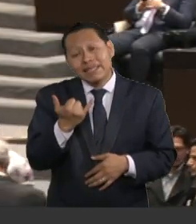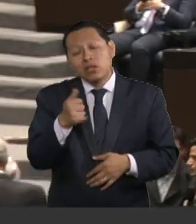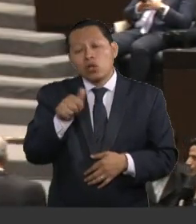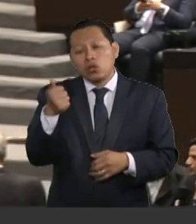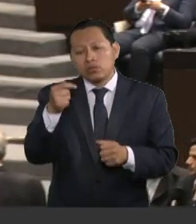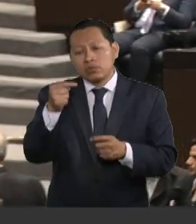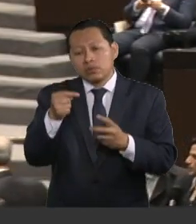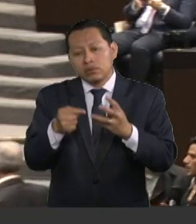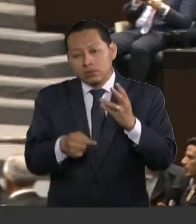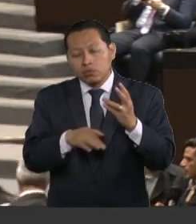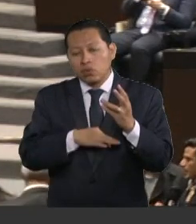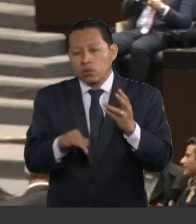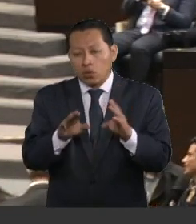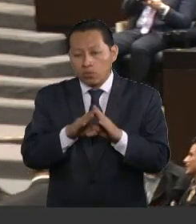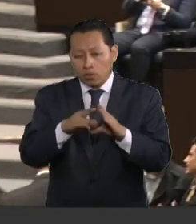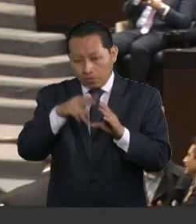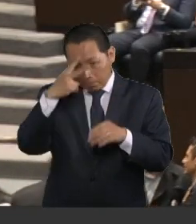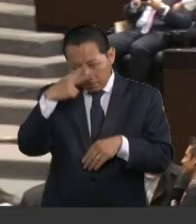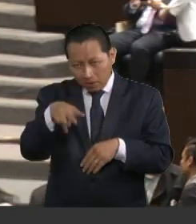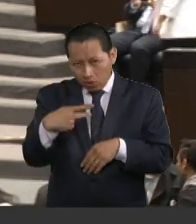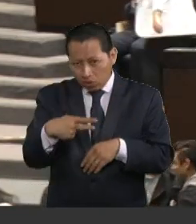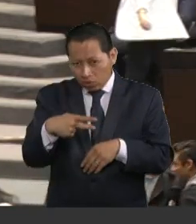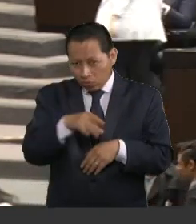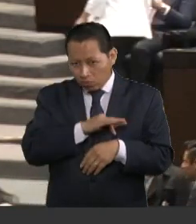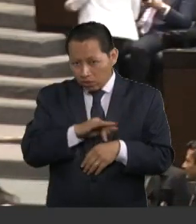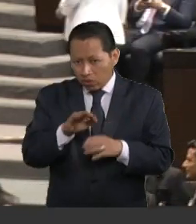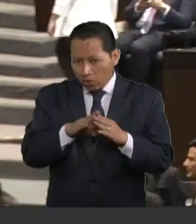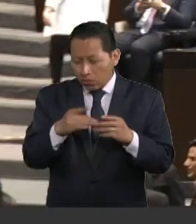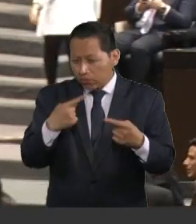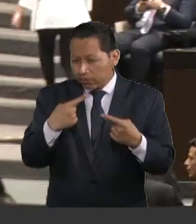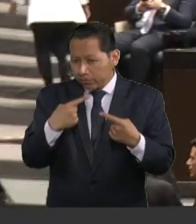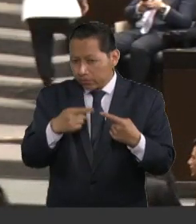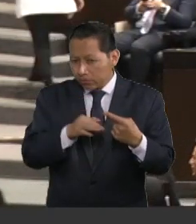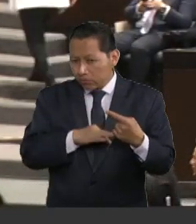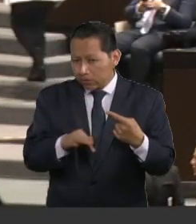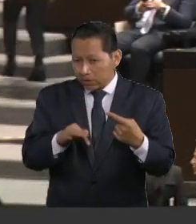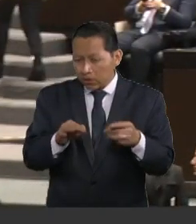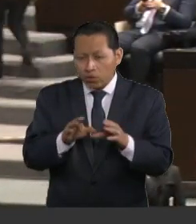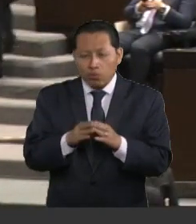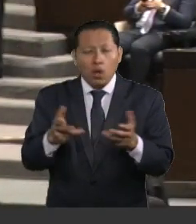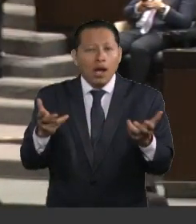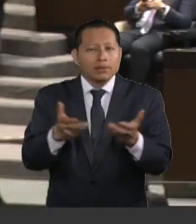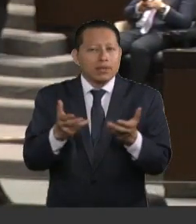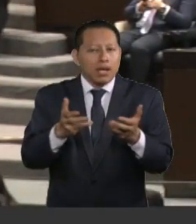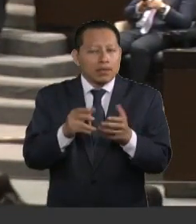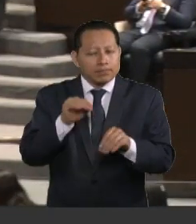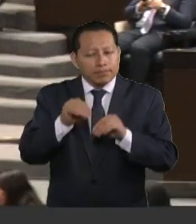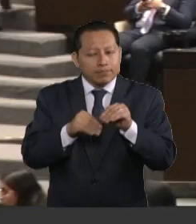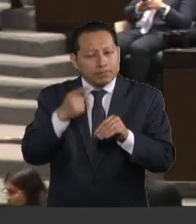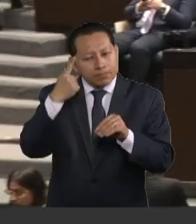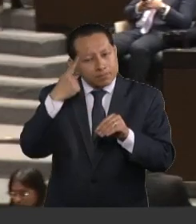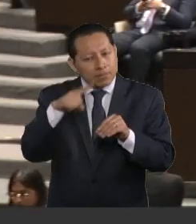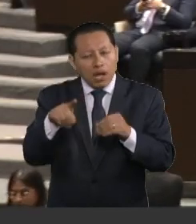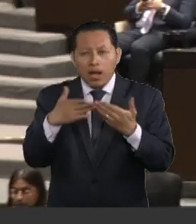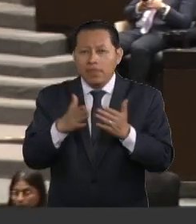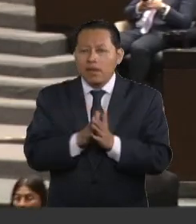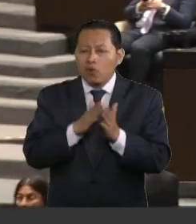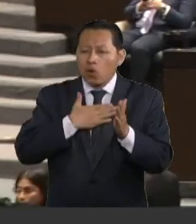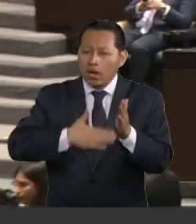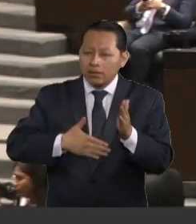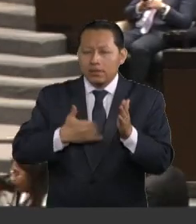la vida pública de México deben discutirse para lograr hacerlos compatibles con la democracia y la